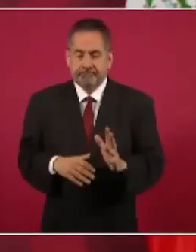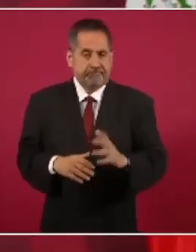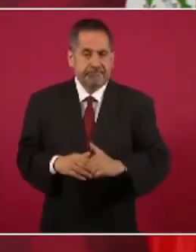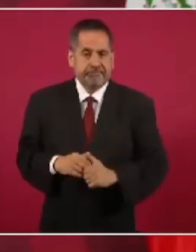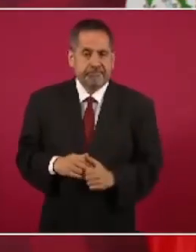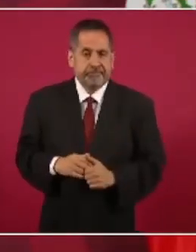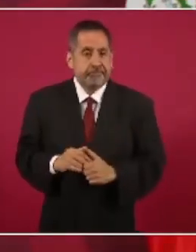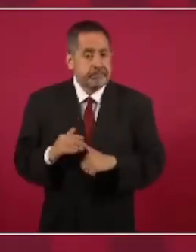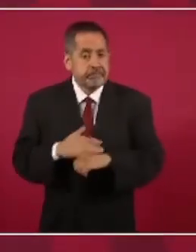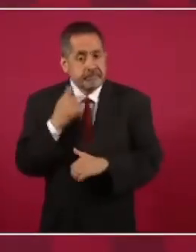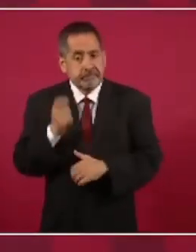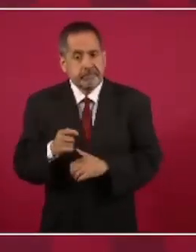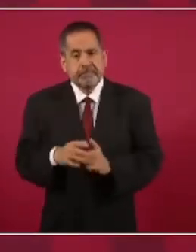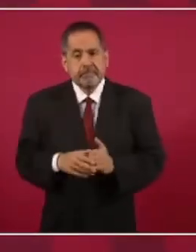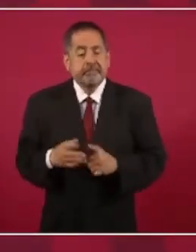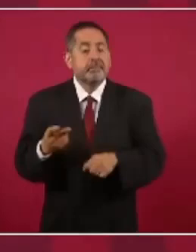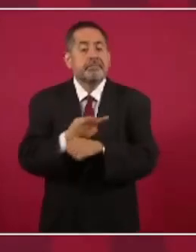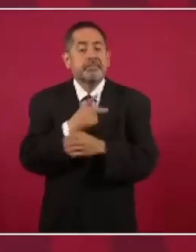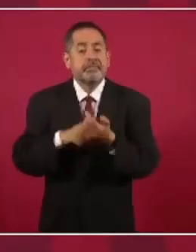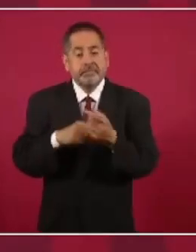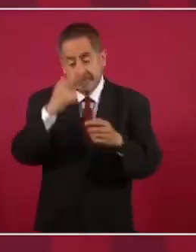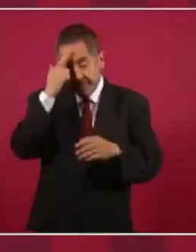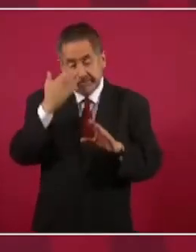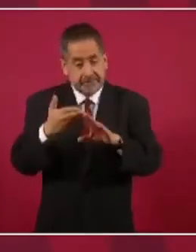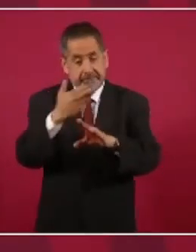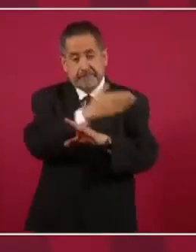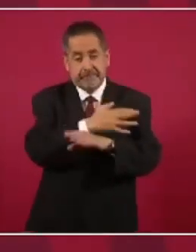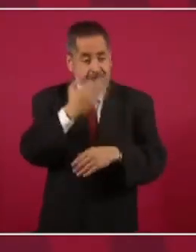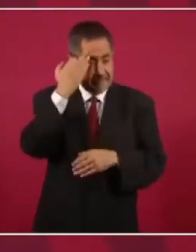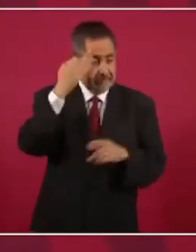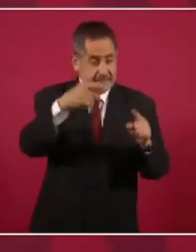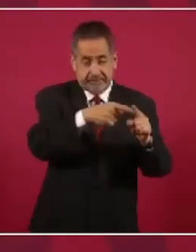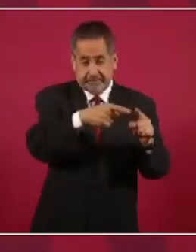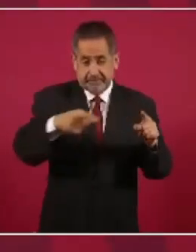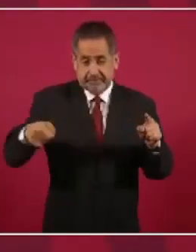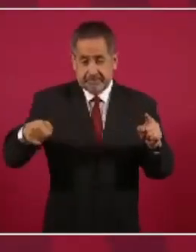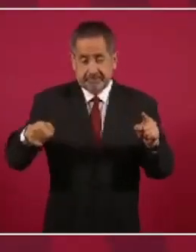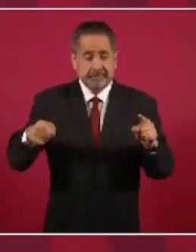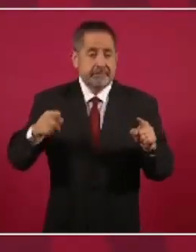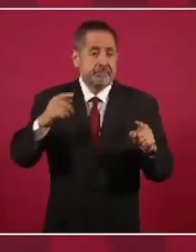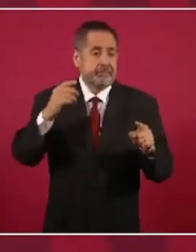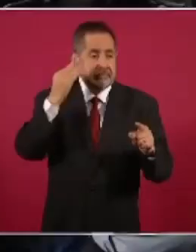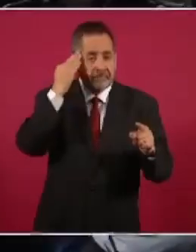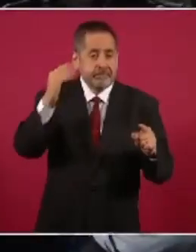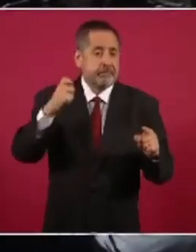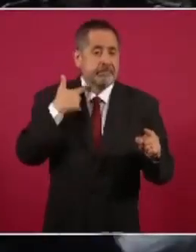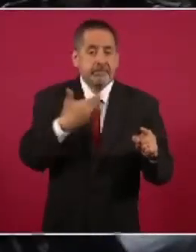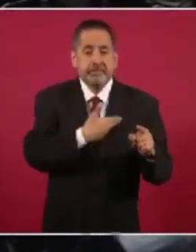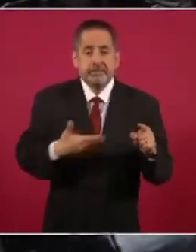porque lo que pasó durante el tiempo de Calderón